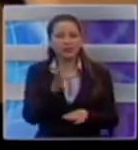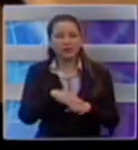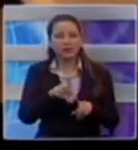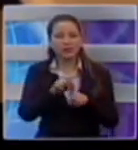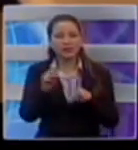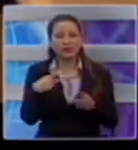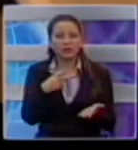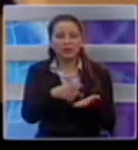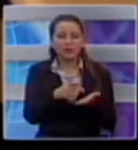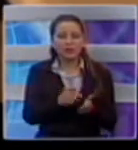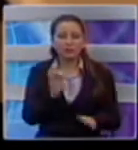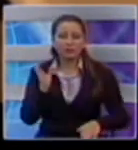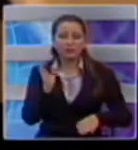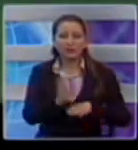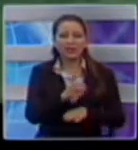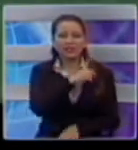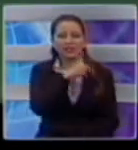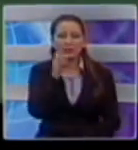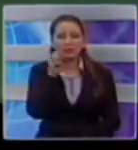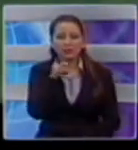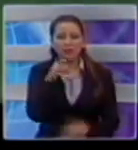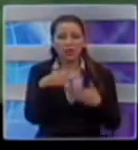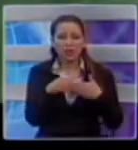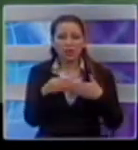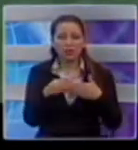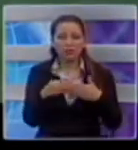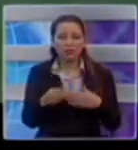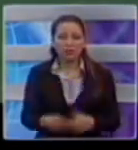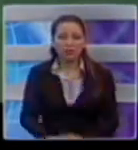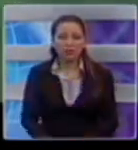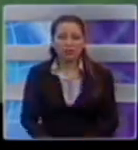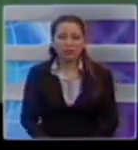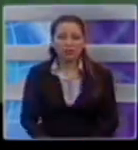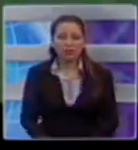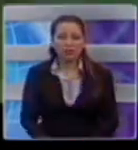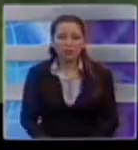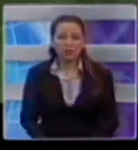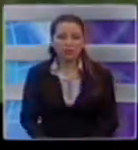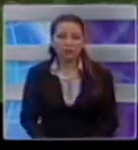recompensas. Para este caso se ofreció $100,000. Hernán Samaniego, Telerama Noticias.